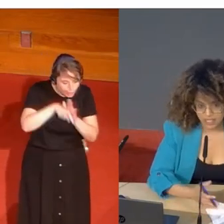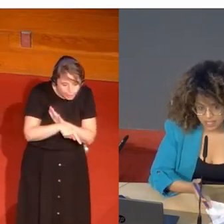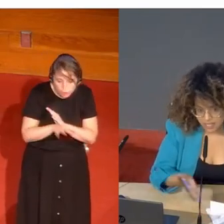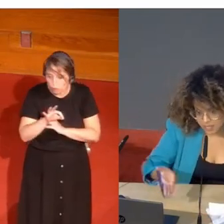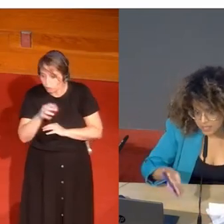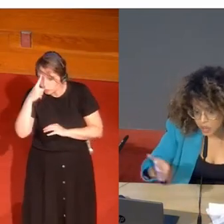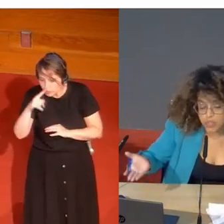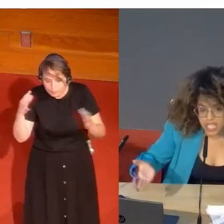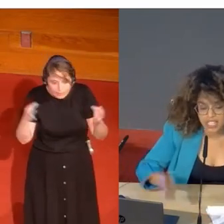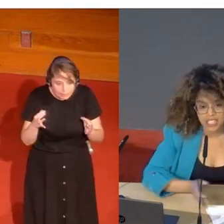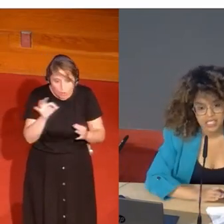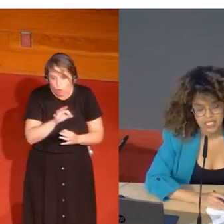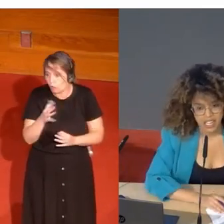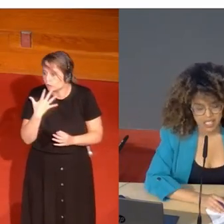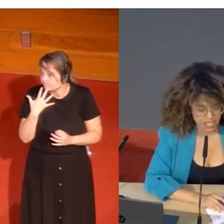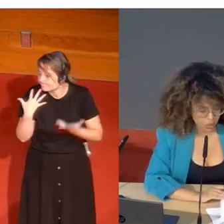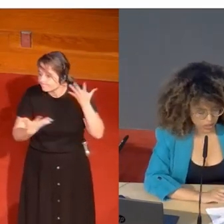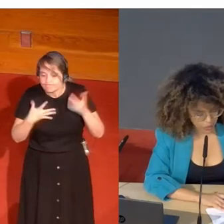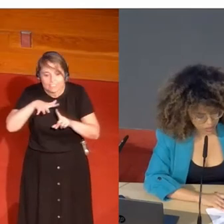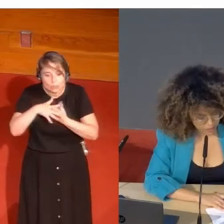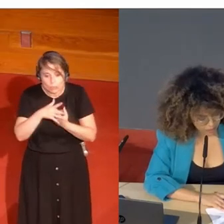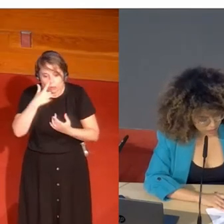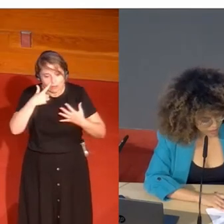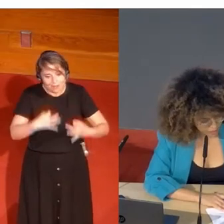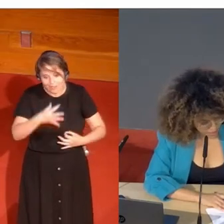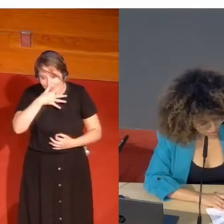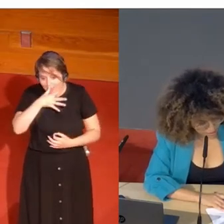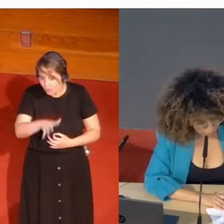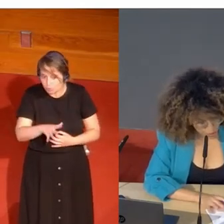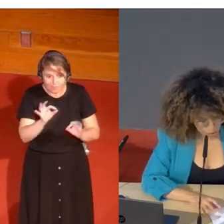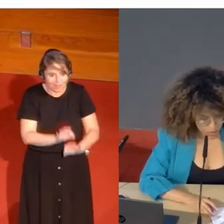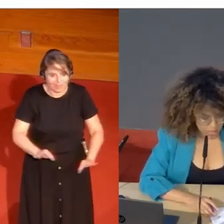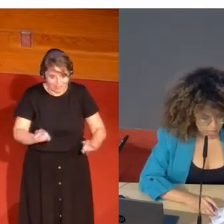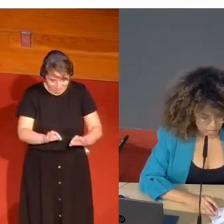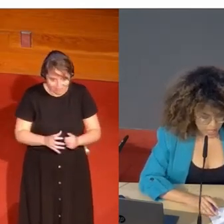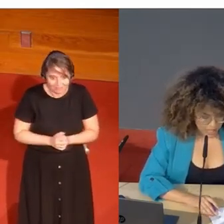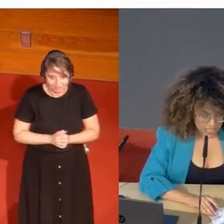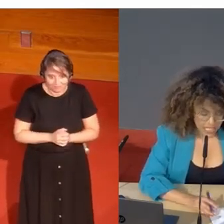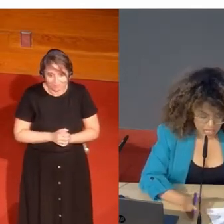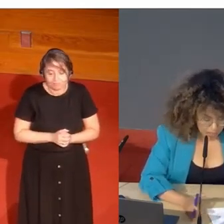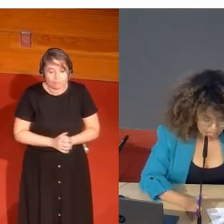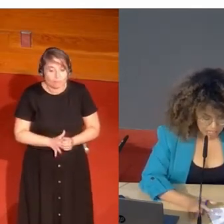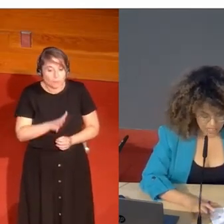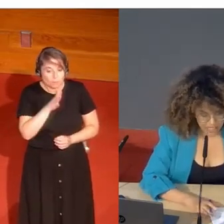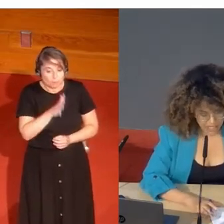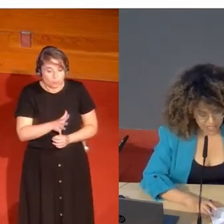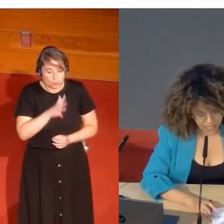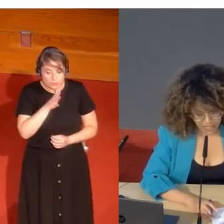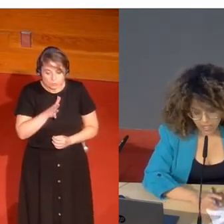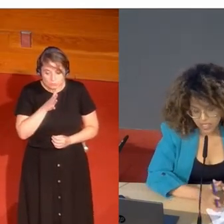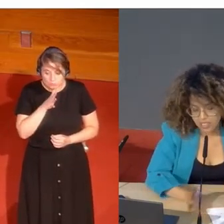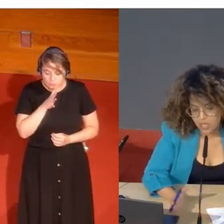para eh denunciar la situación que vive el país por eso eh desgraciadamente